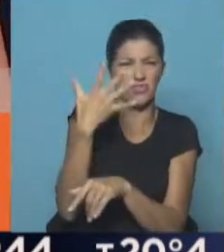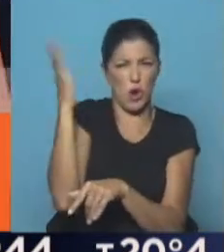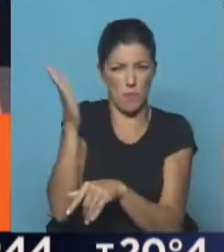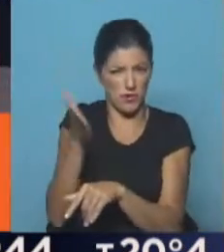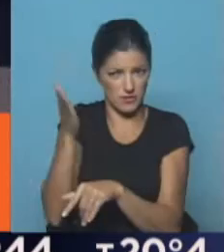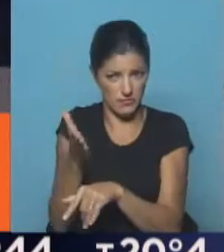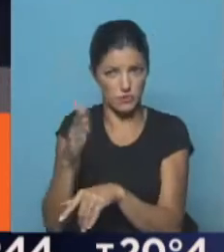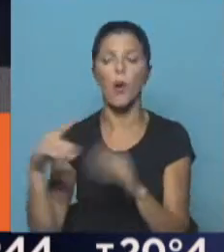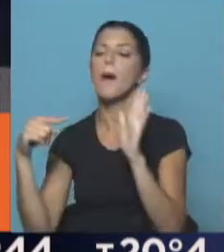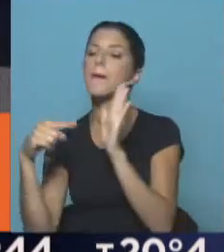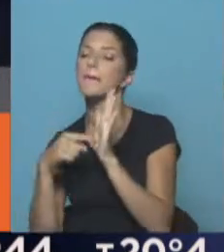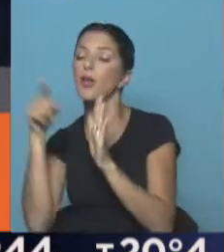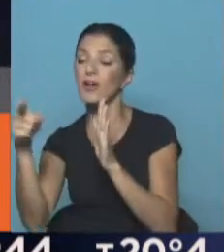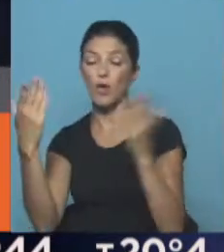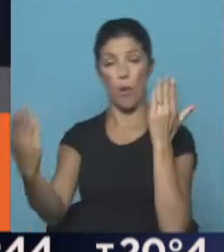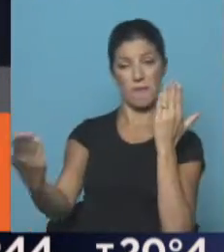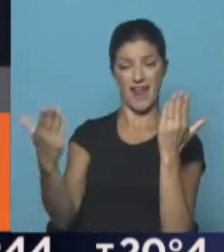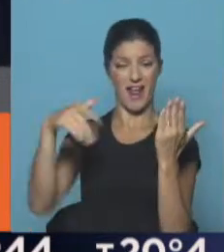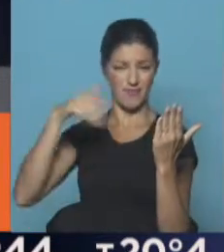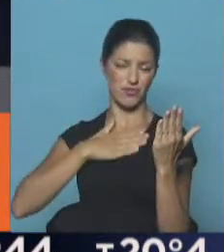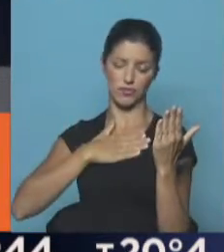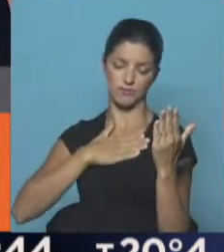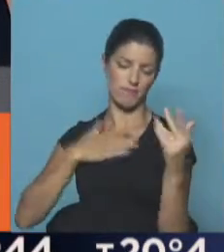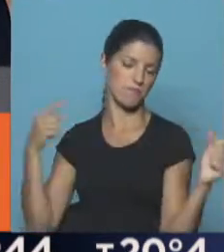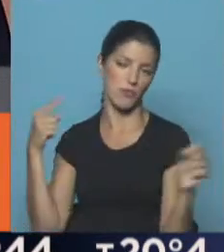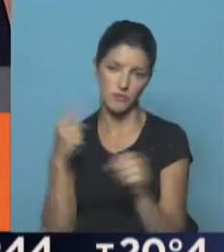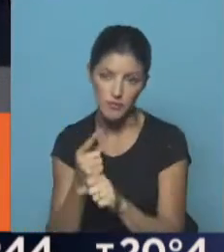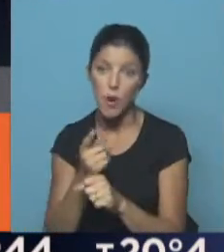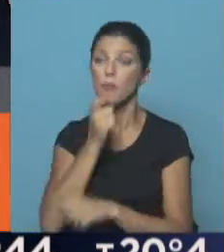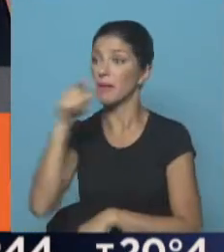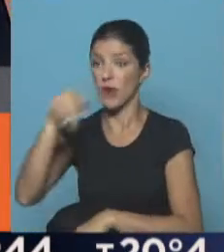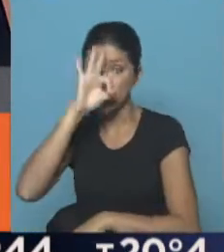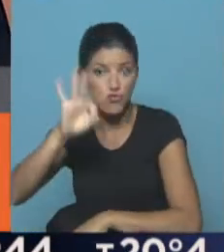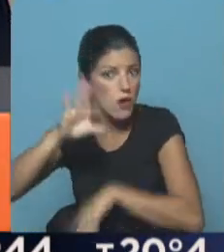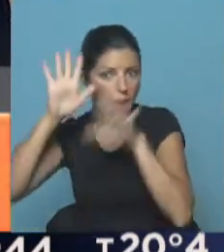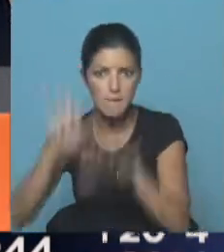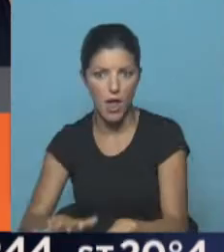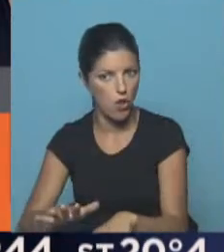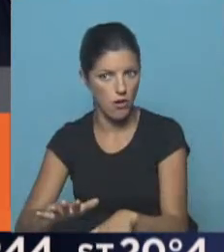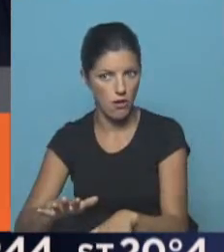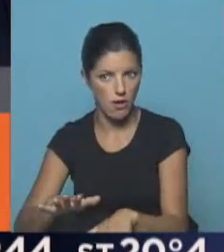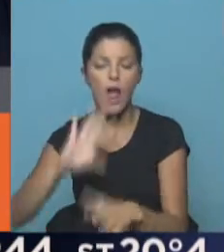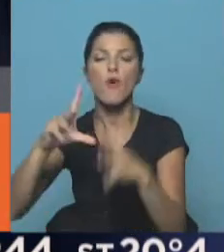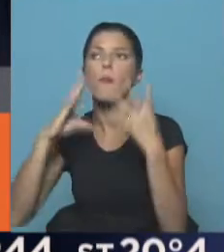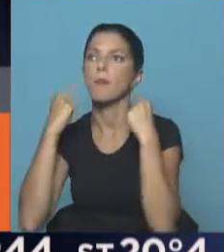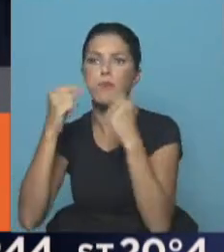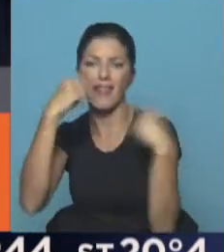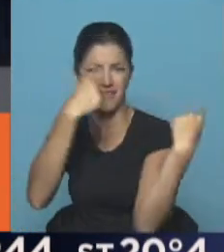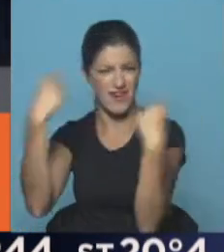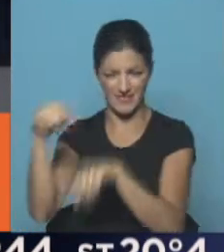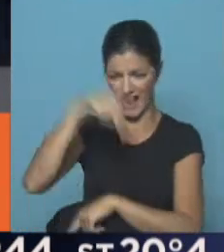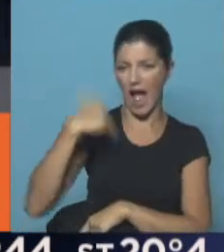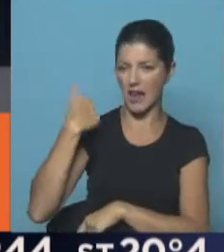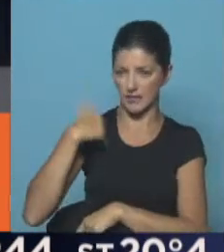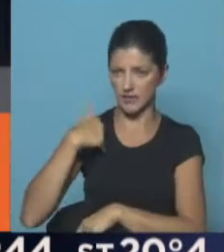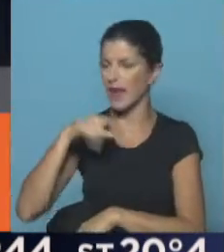de comparar con nuestros parámetros, ¿no? No hay huelgas, por ejemplo. La protesta social se canaliza desde otro lugar, no se